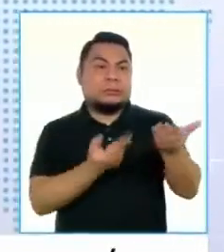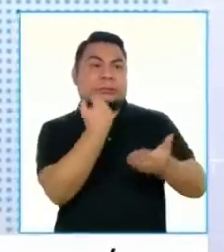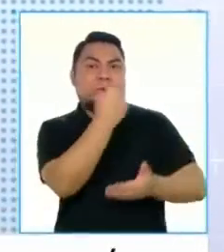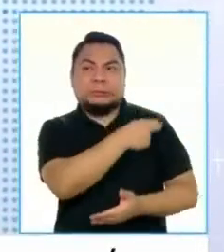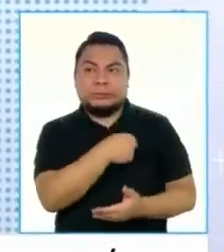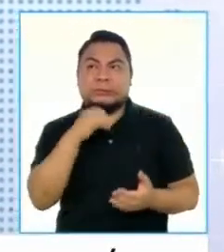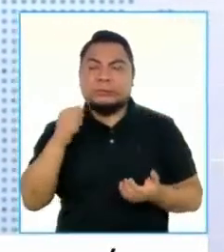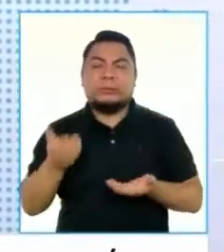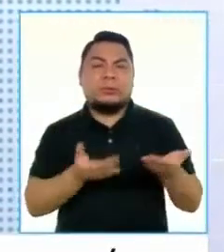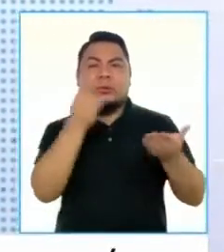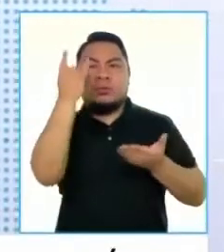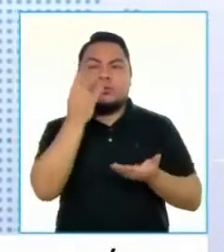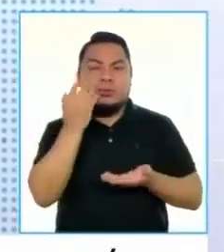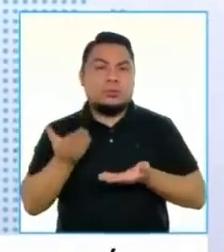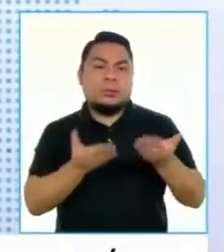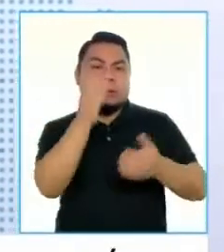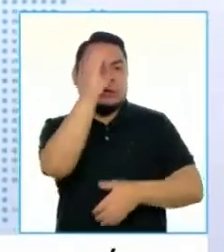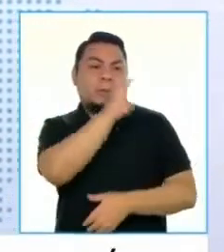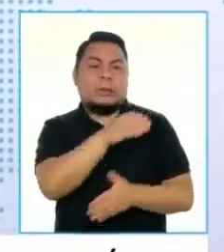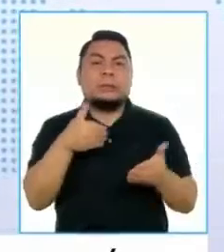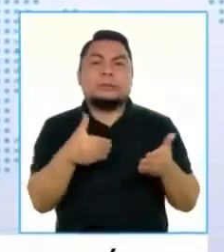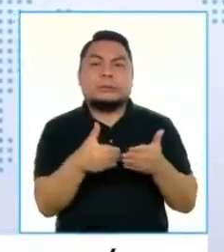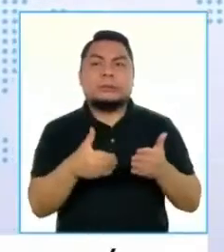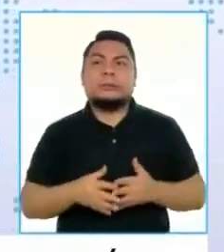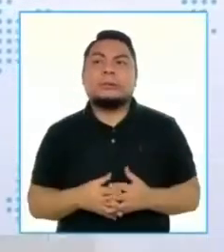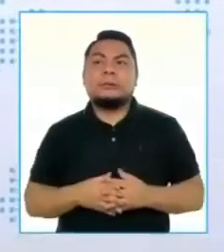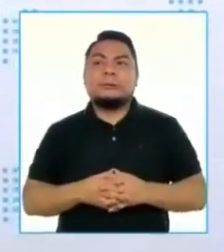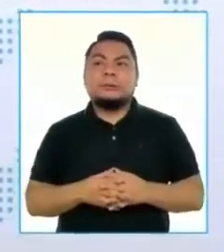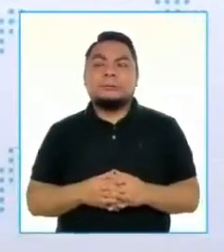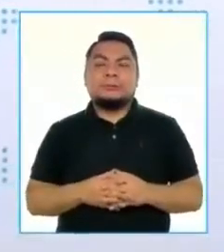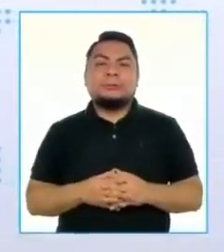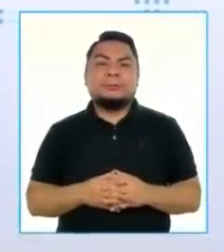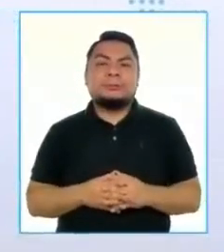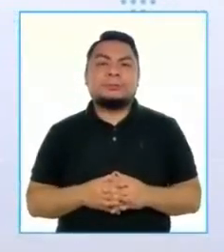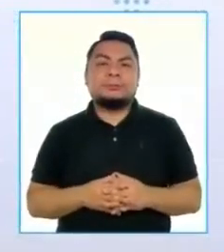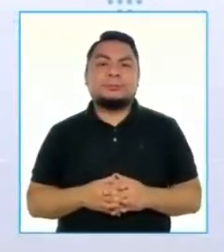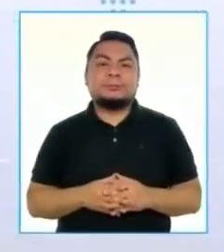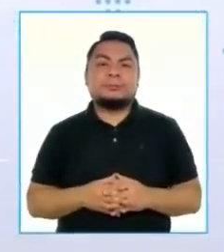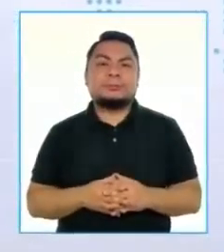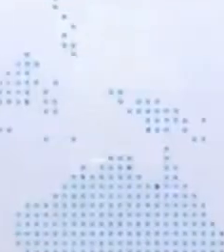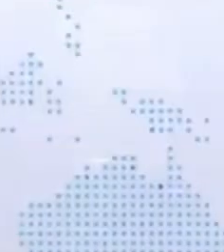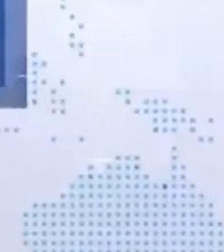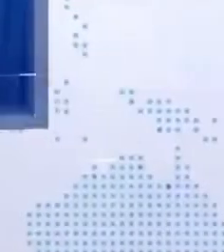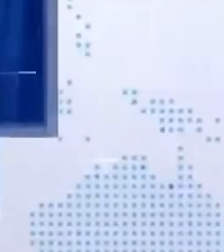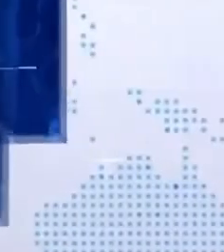afectados fueron llevados a una clínica cercana. Sí.